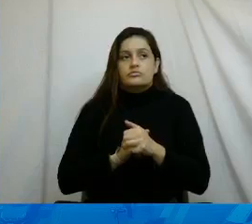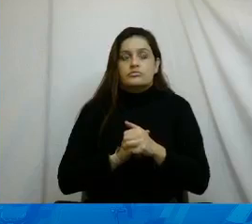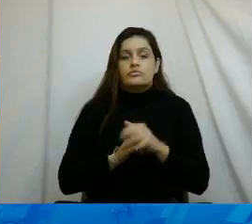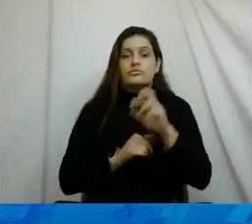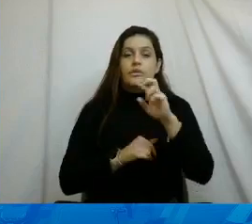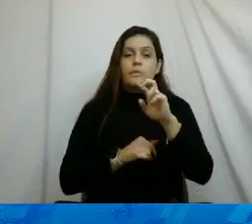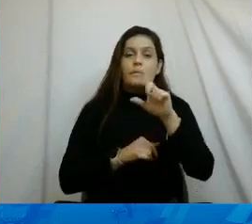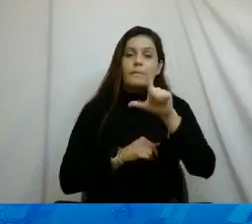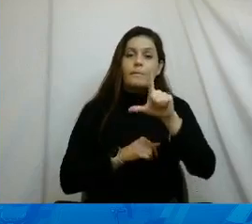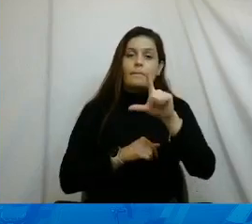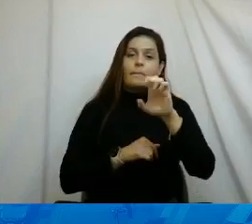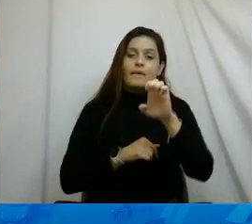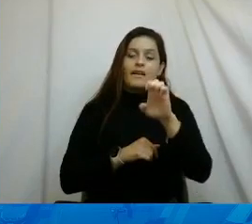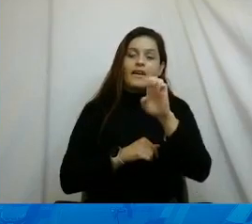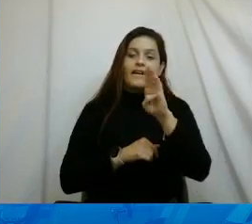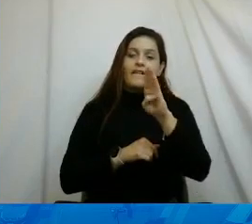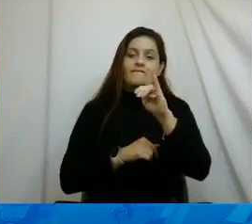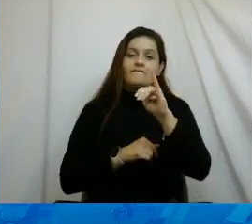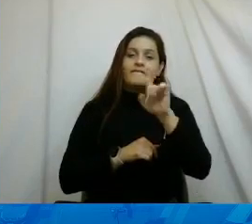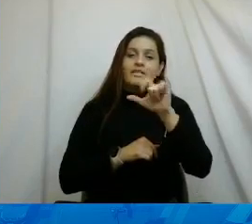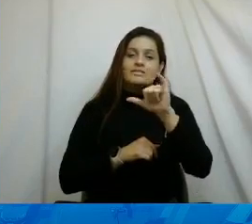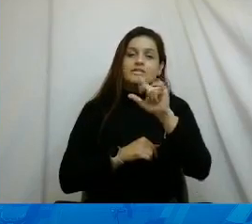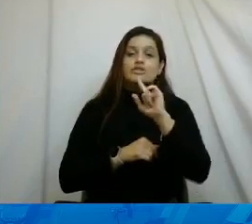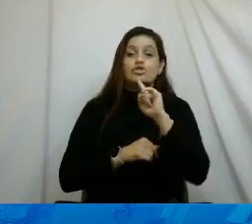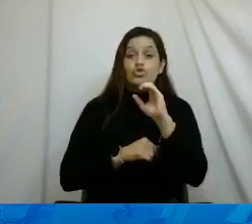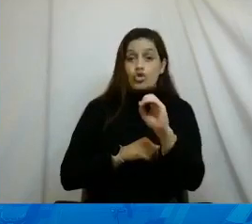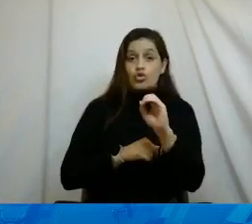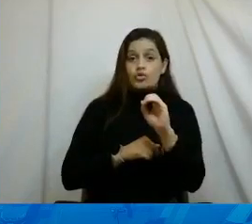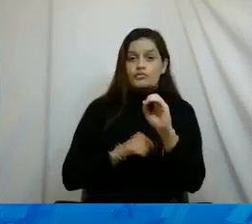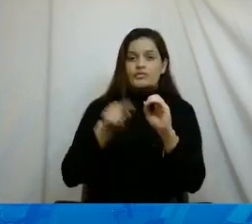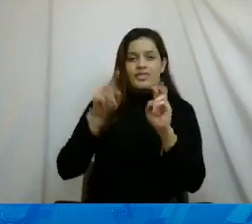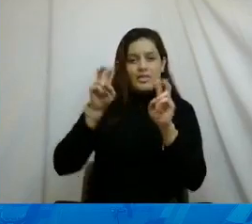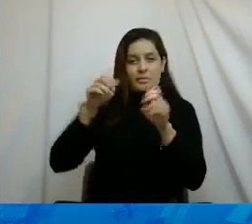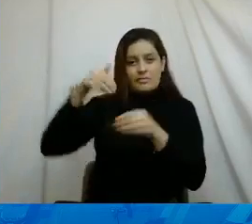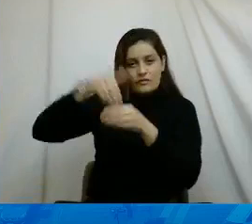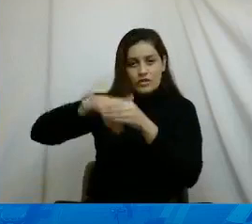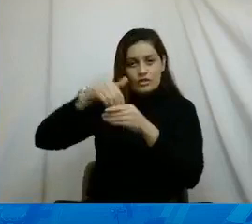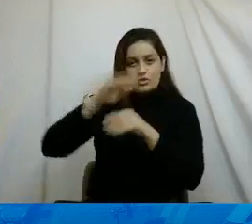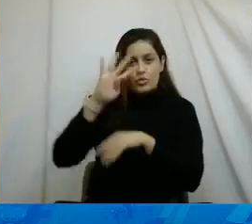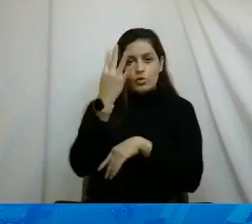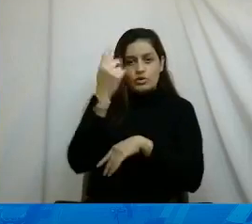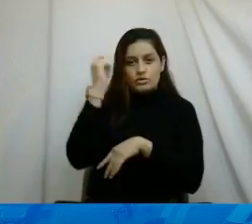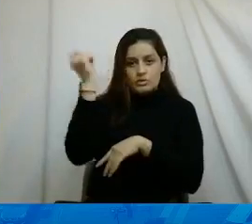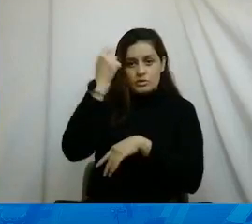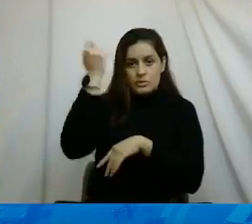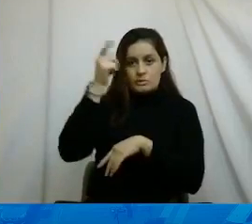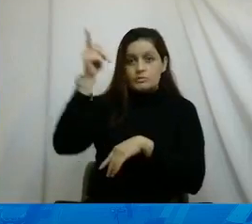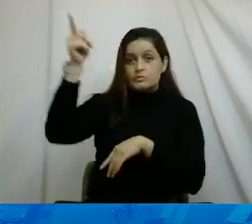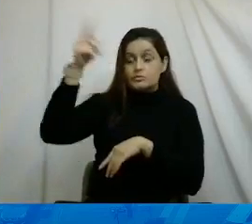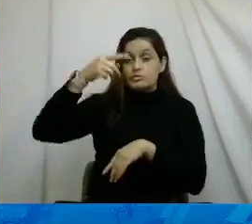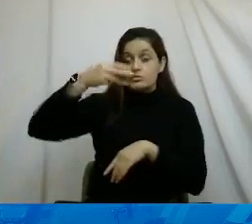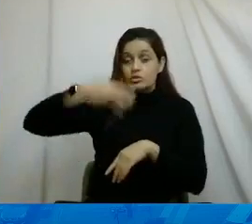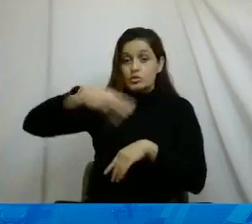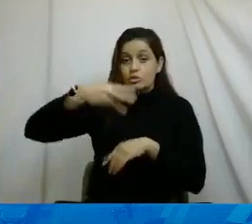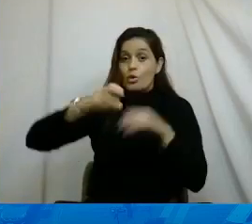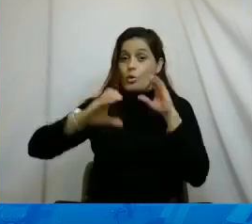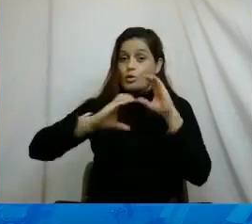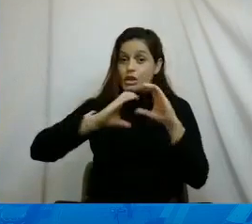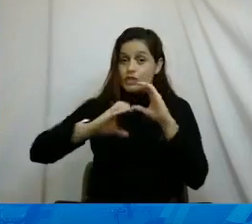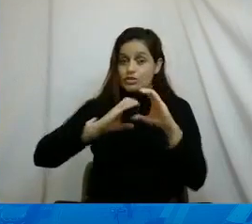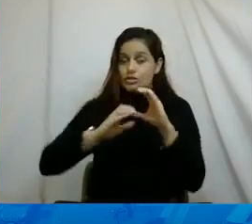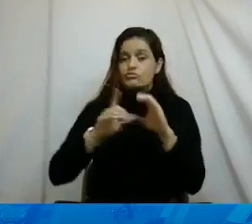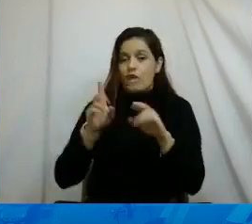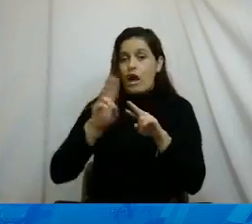plebiscito, tenemos el área de participación del municipio que ha estado generando también tanto insumos